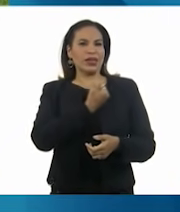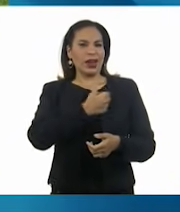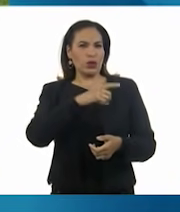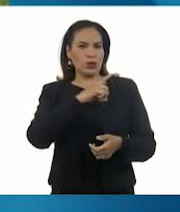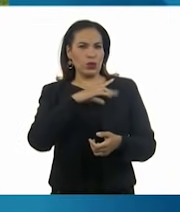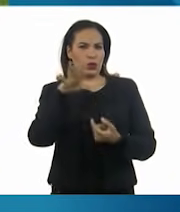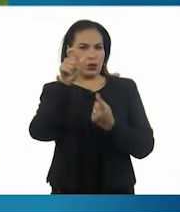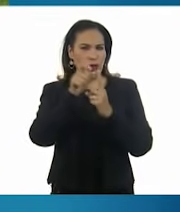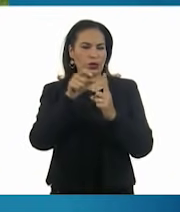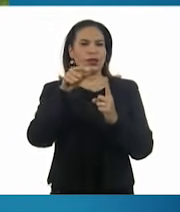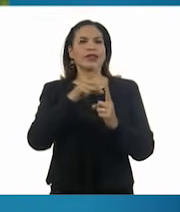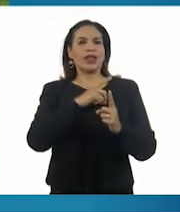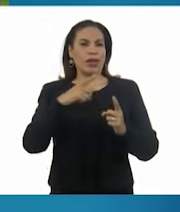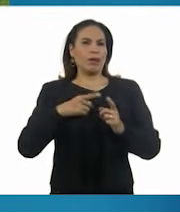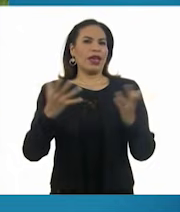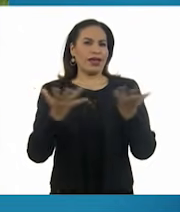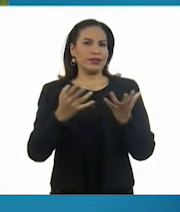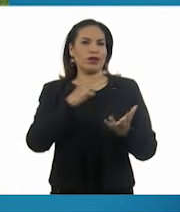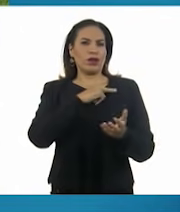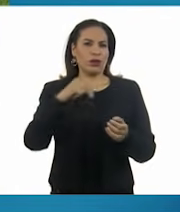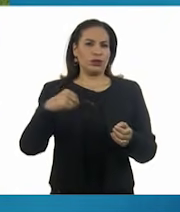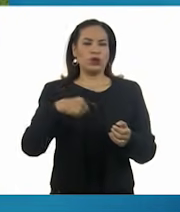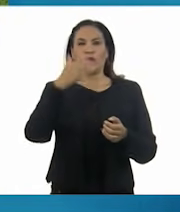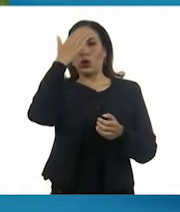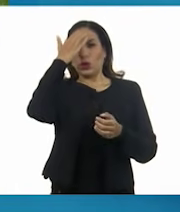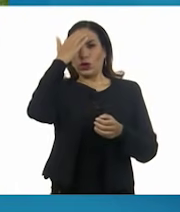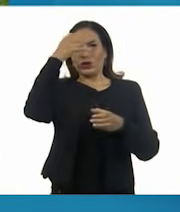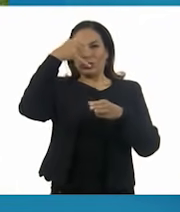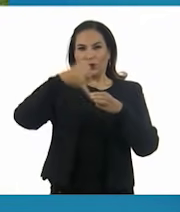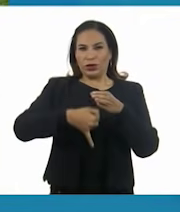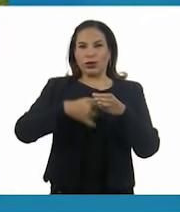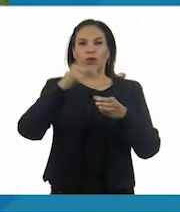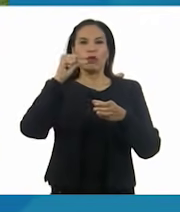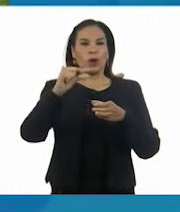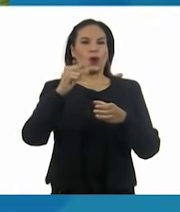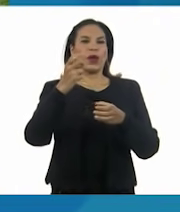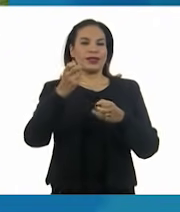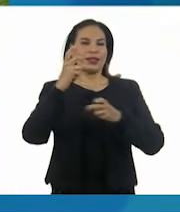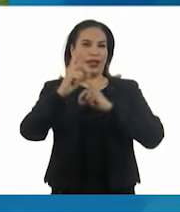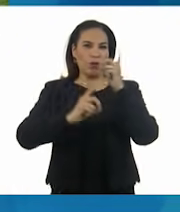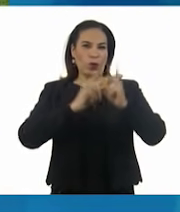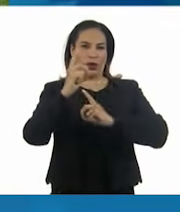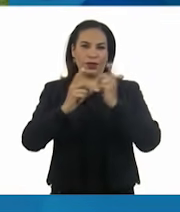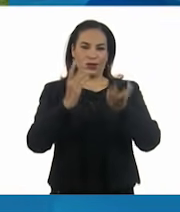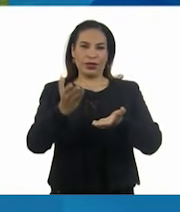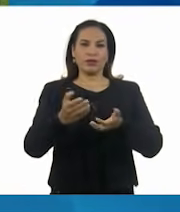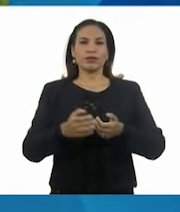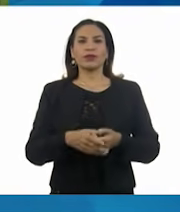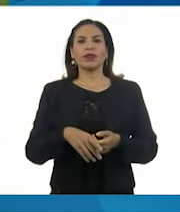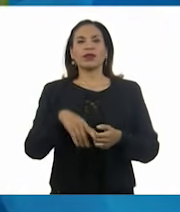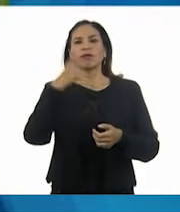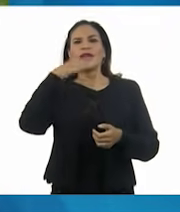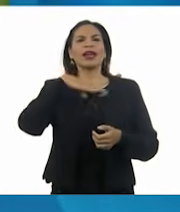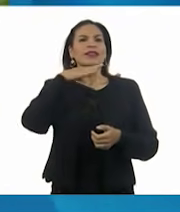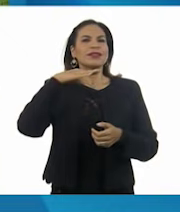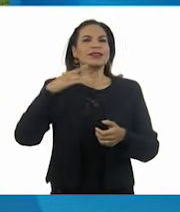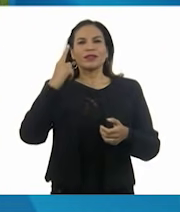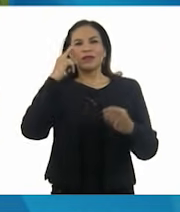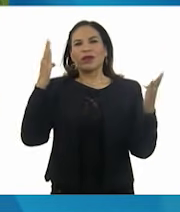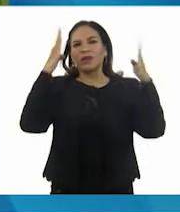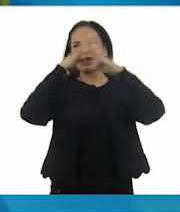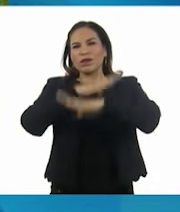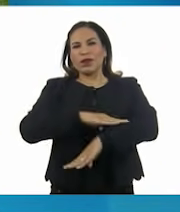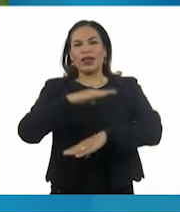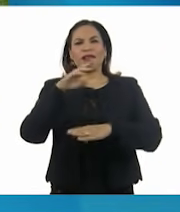que tenemos que hacer nosotros que conocemos un poquito este deporte. Distraerlos para que no